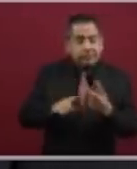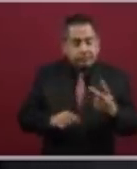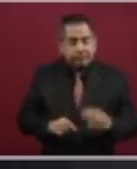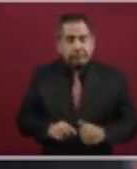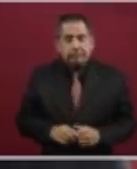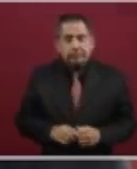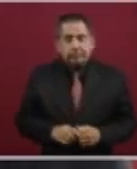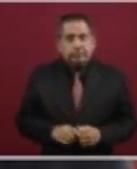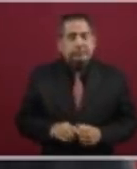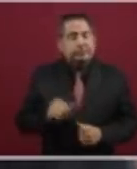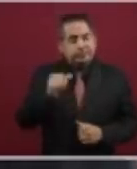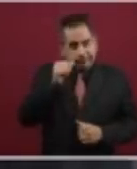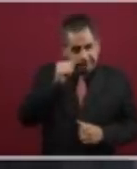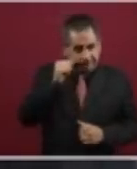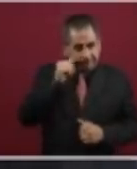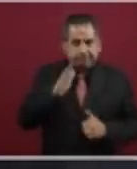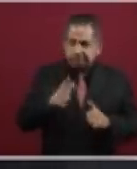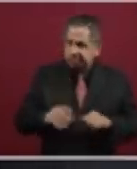Creció